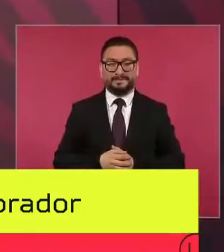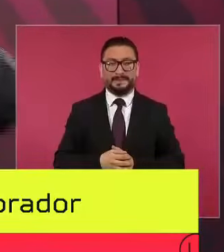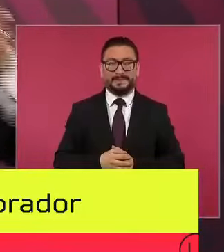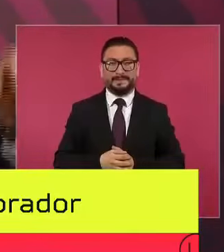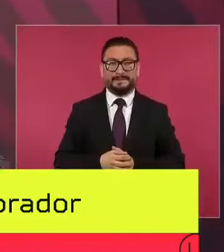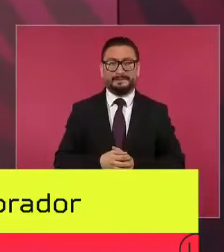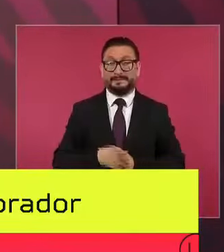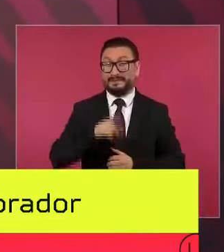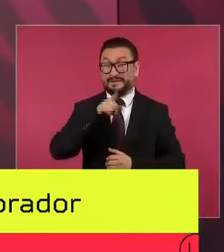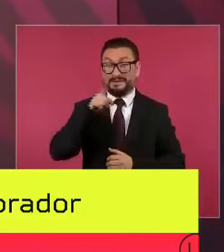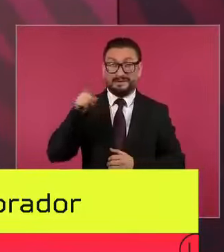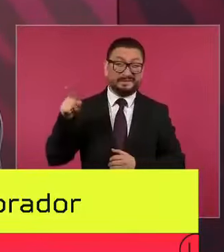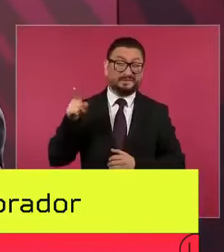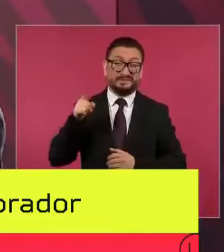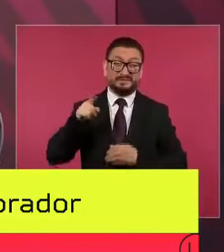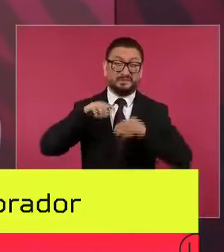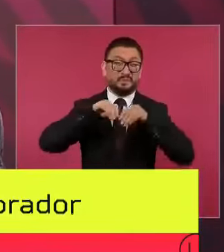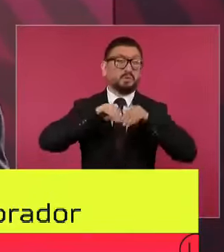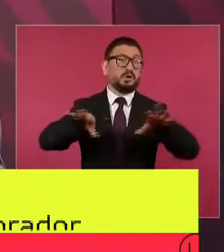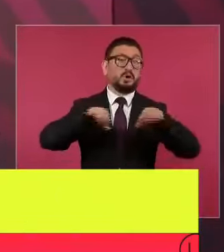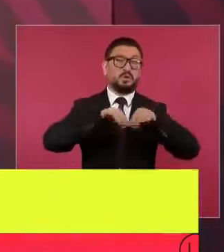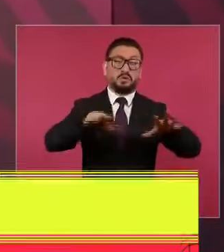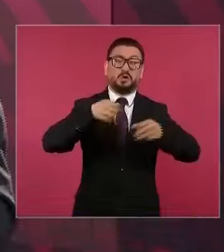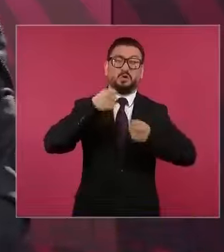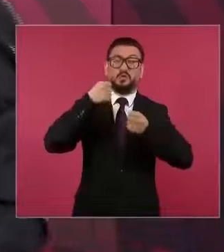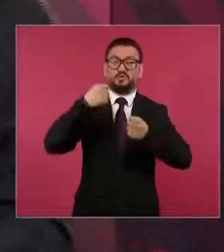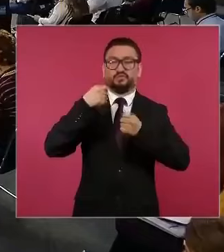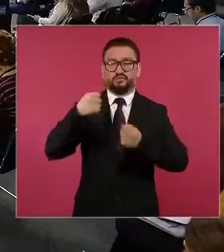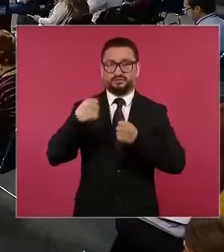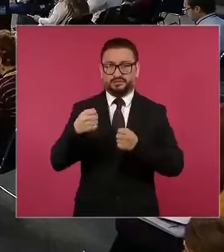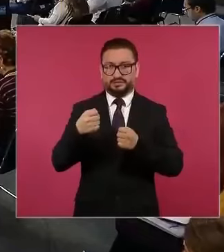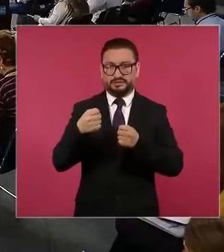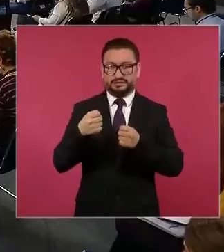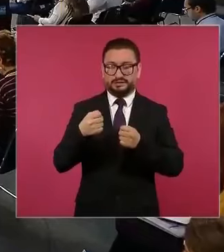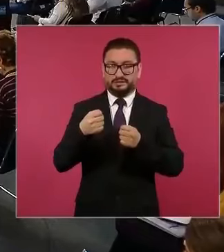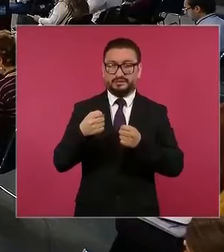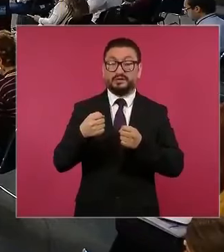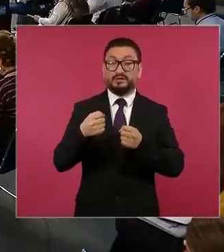tenía un activismo abierto, incluso más que ahora.